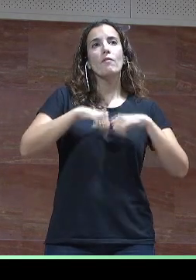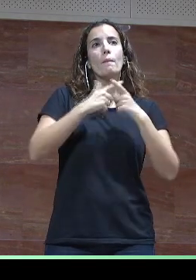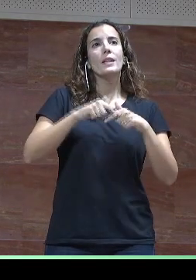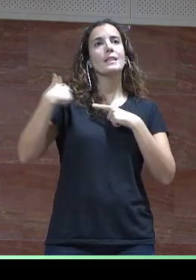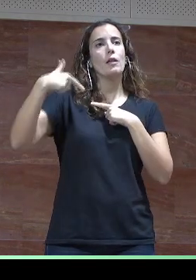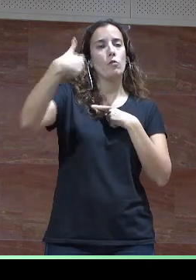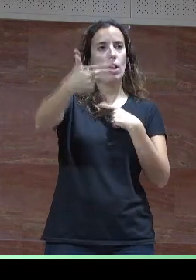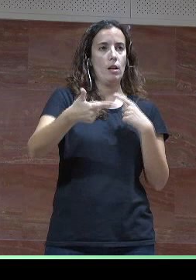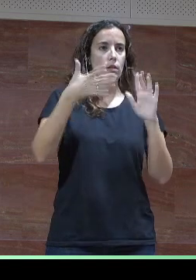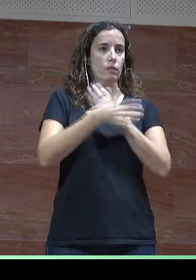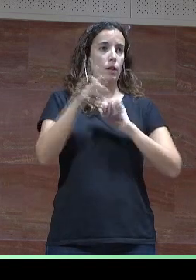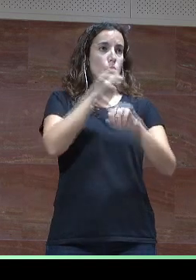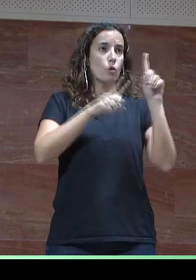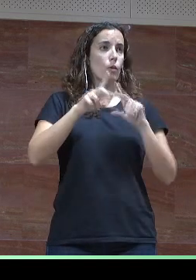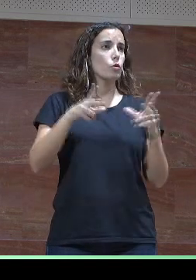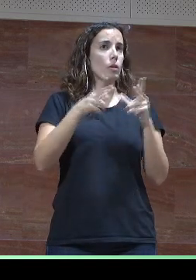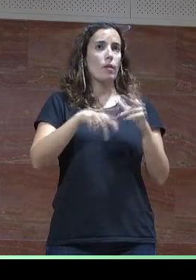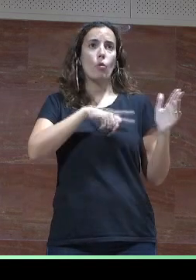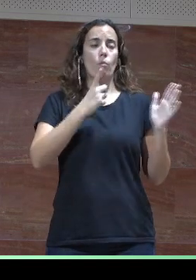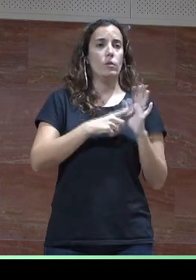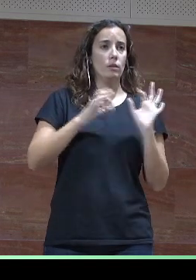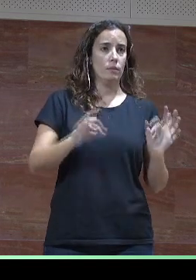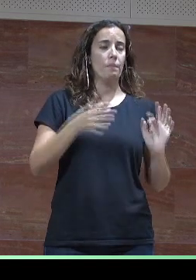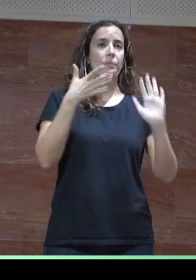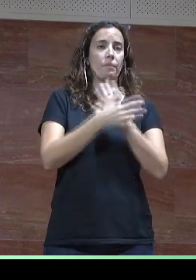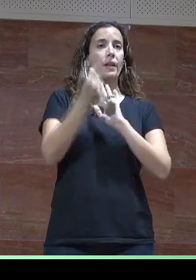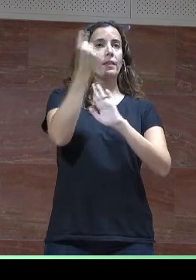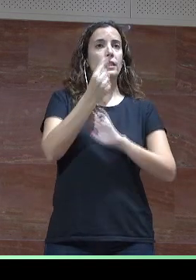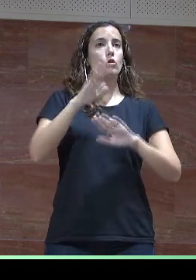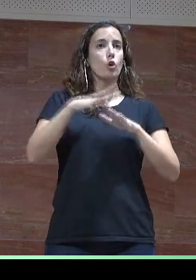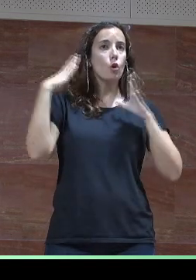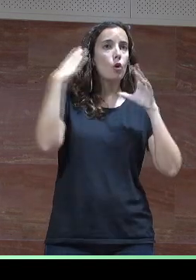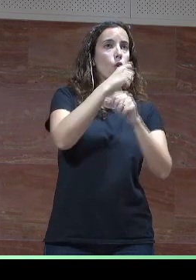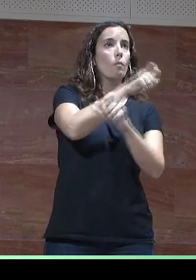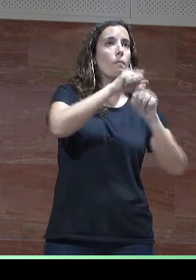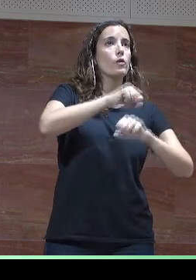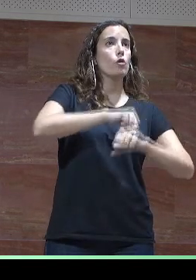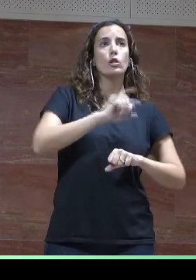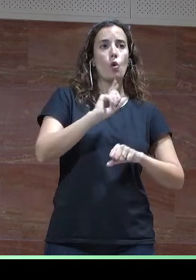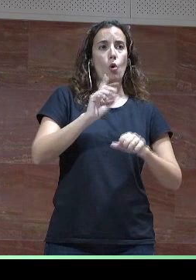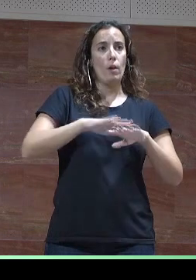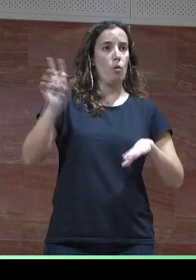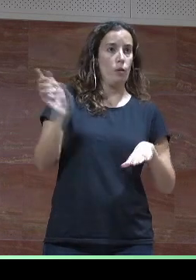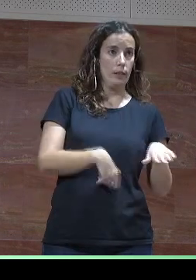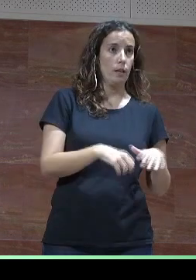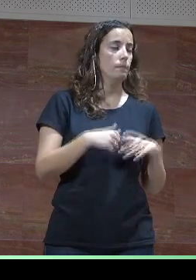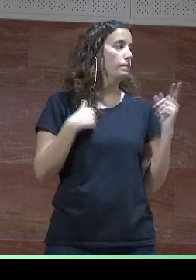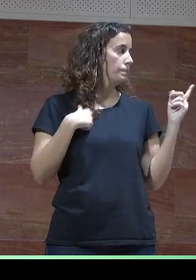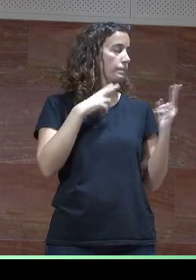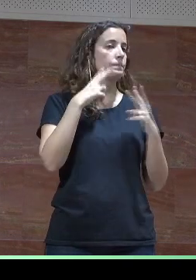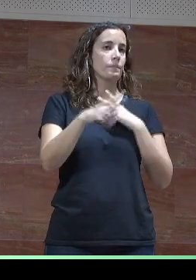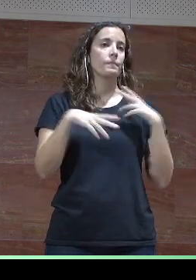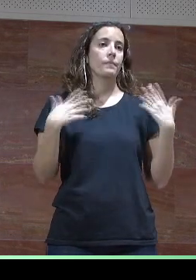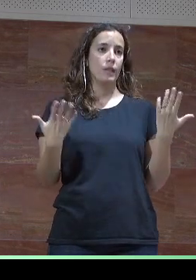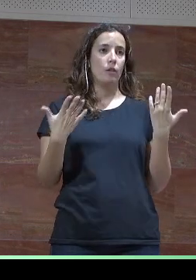es un problema de toda la sociedad. Por eso el diseño no tiene que estar enfocado exclusivamente a las personas mayores, sino a cualquiera. Con todo el problema que